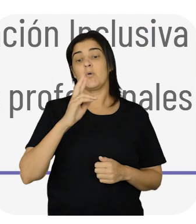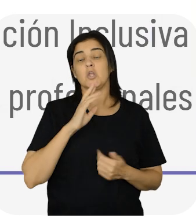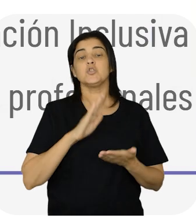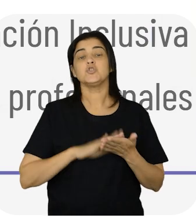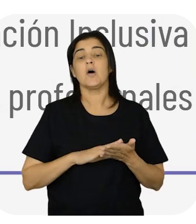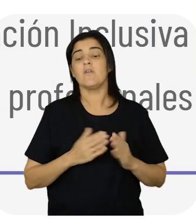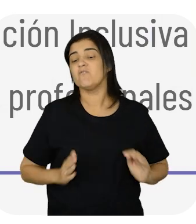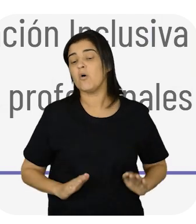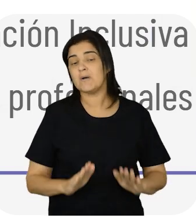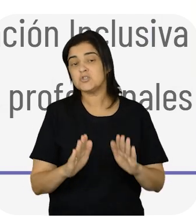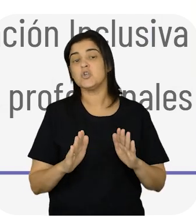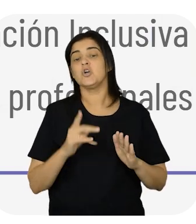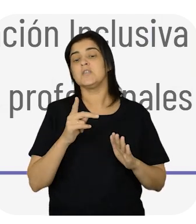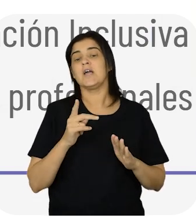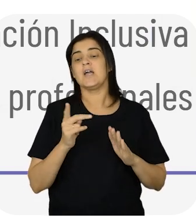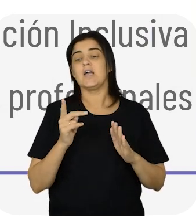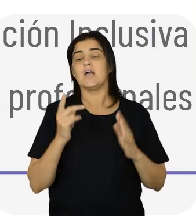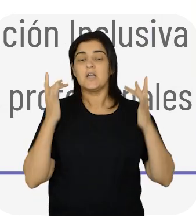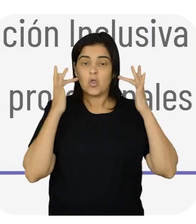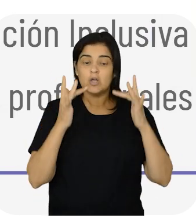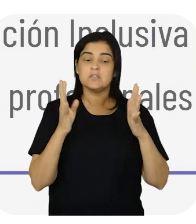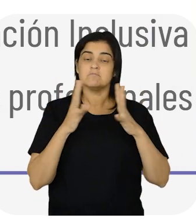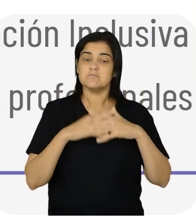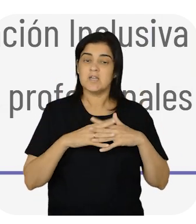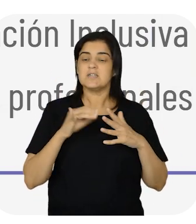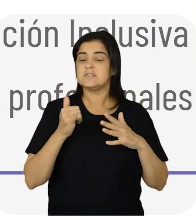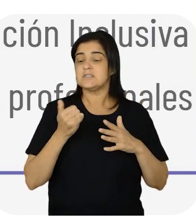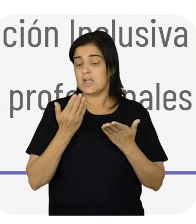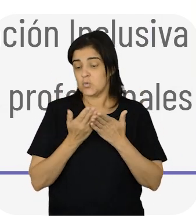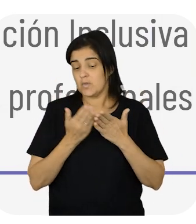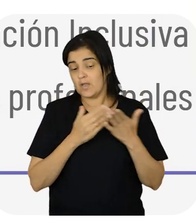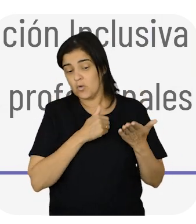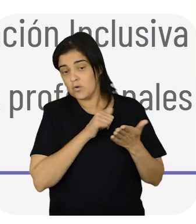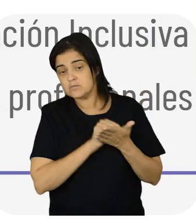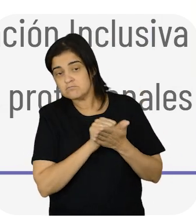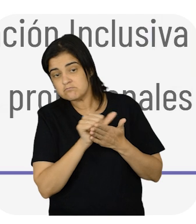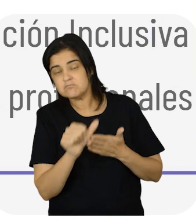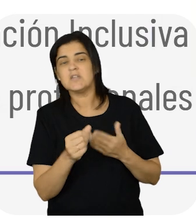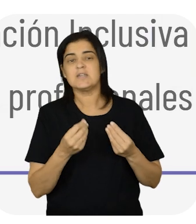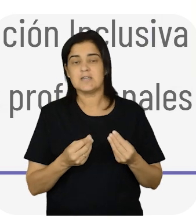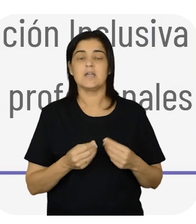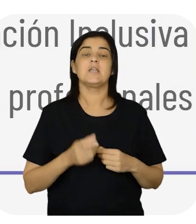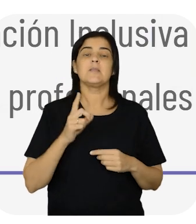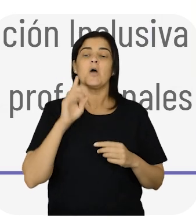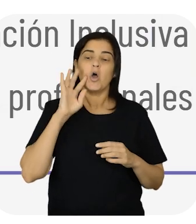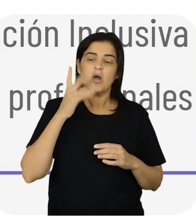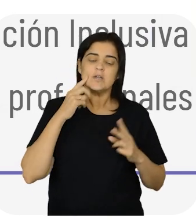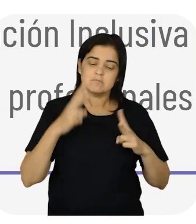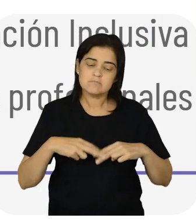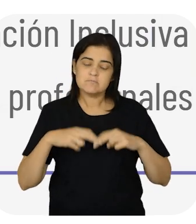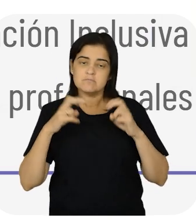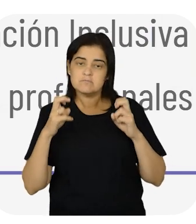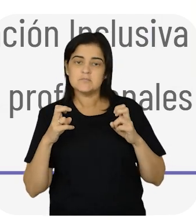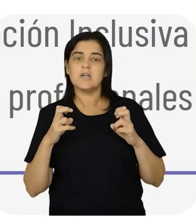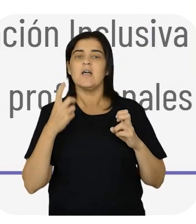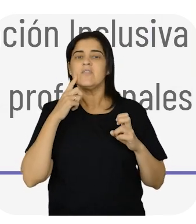la formación en torno a la educación inclusiva que ellos han recibido a lo largo de la carrera. También investigamos sobre el conocimiento de autores